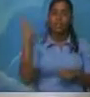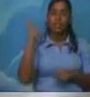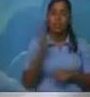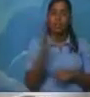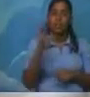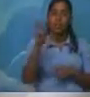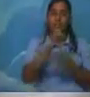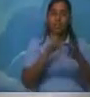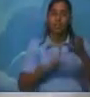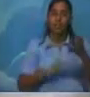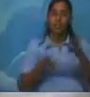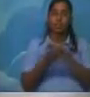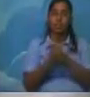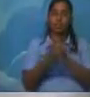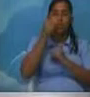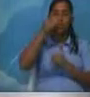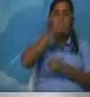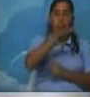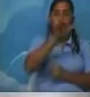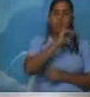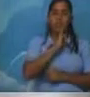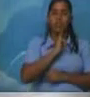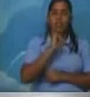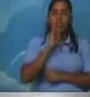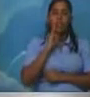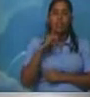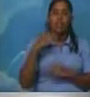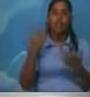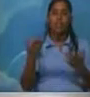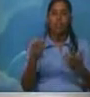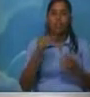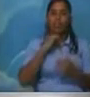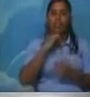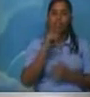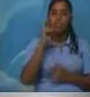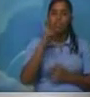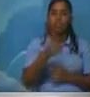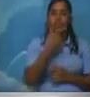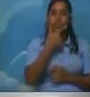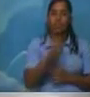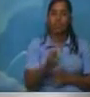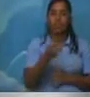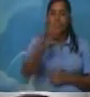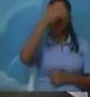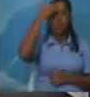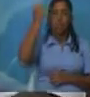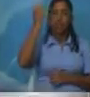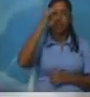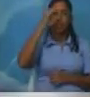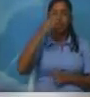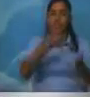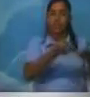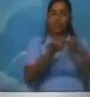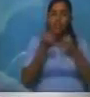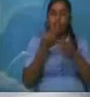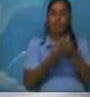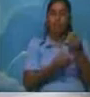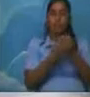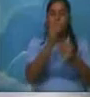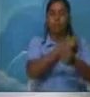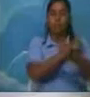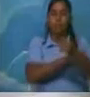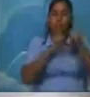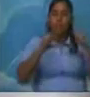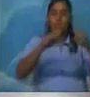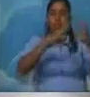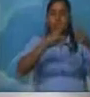leyendo acerca del pueblo de Israel eh de la cual él tan fácil olvidaba Dios lo sacó con mano poderosa de la